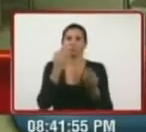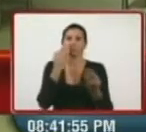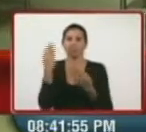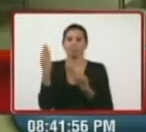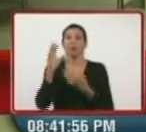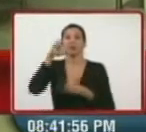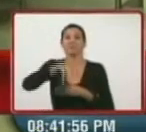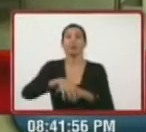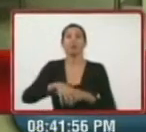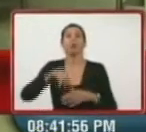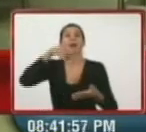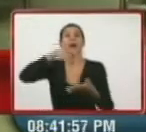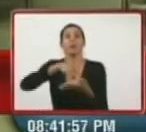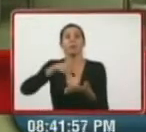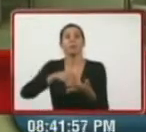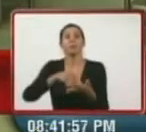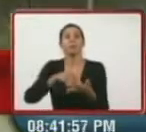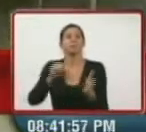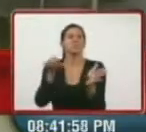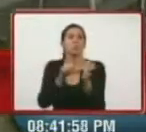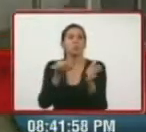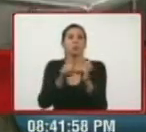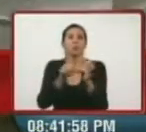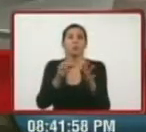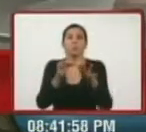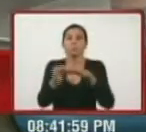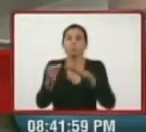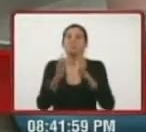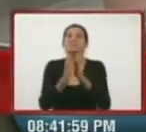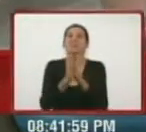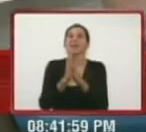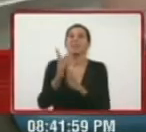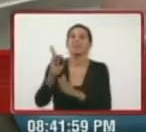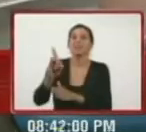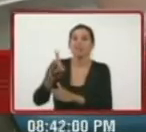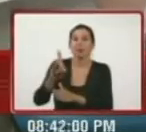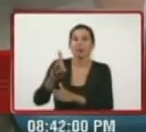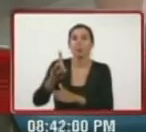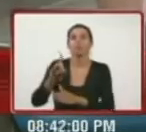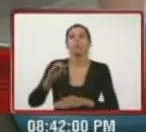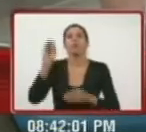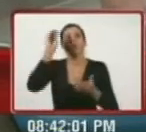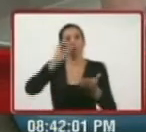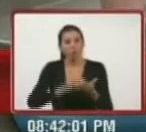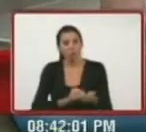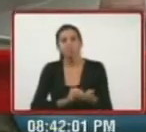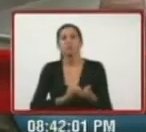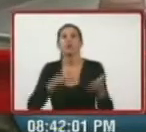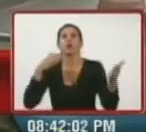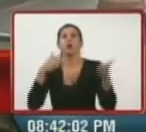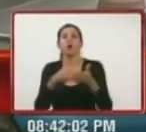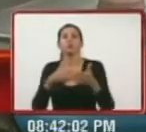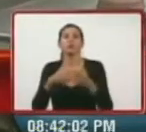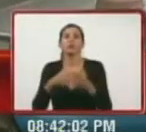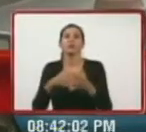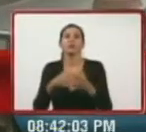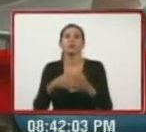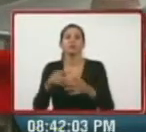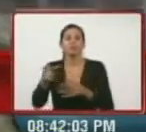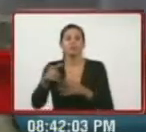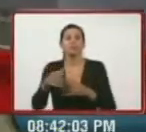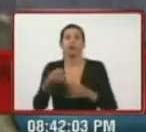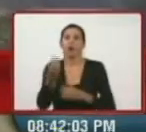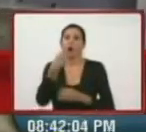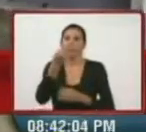estado Carabobo, específicamente en el municipio San Diego, vuelven a atentar contra este sector. Igualmente, entre otras de las